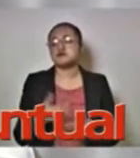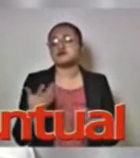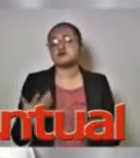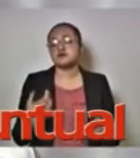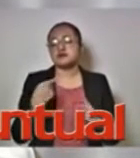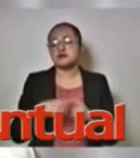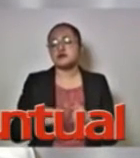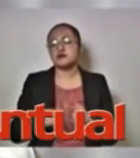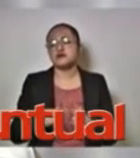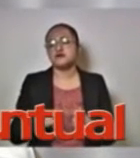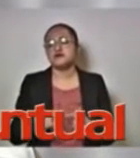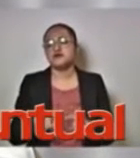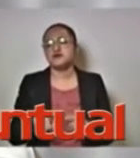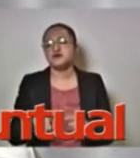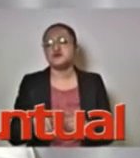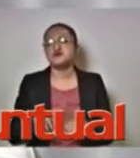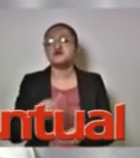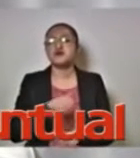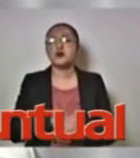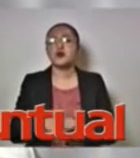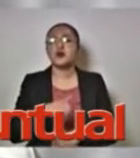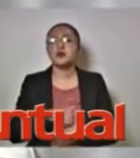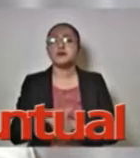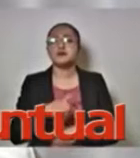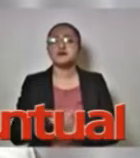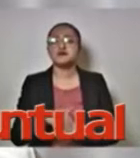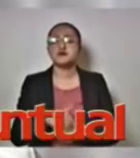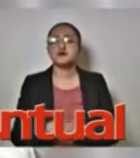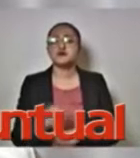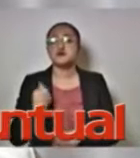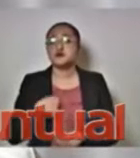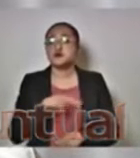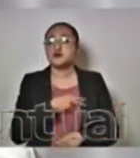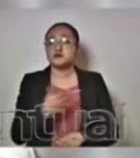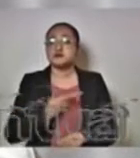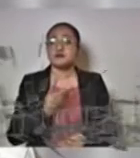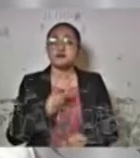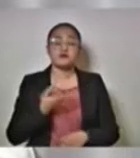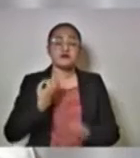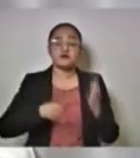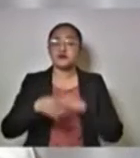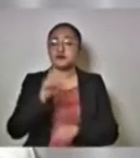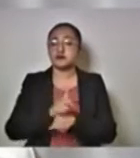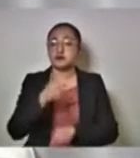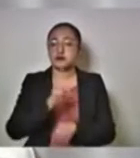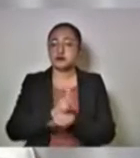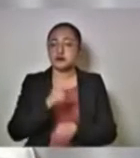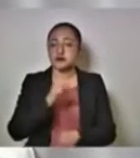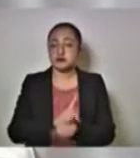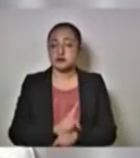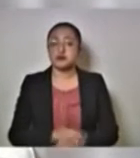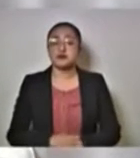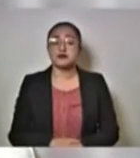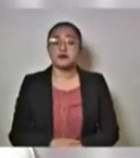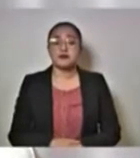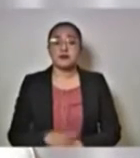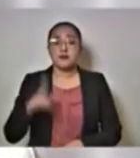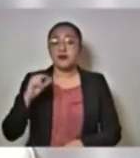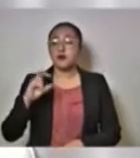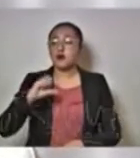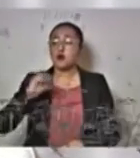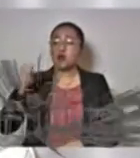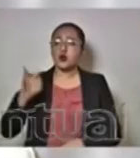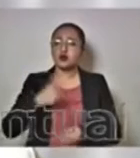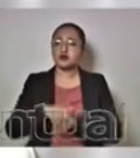de los números que nosotros registramos todos los días no de otros